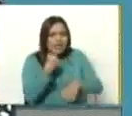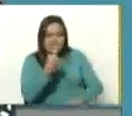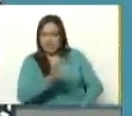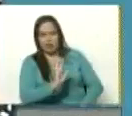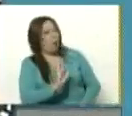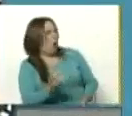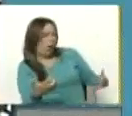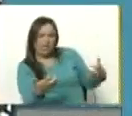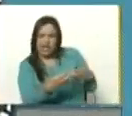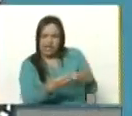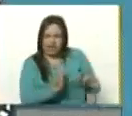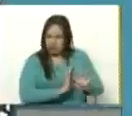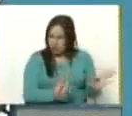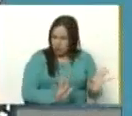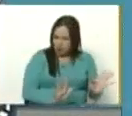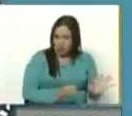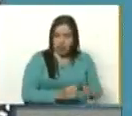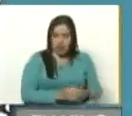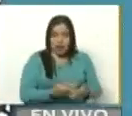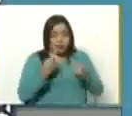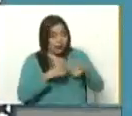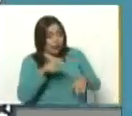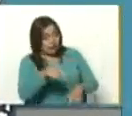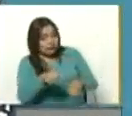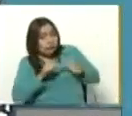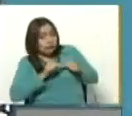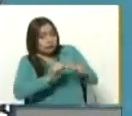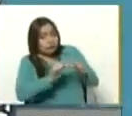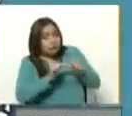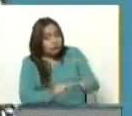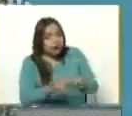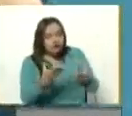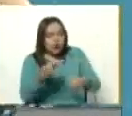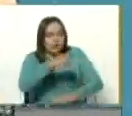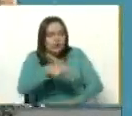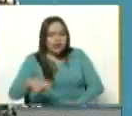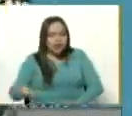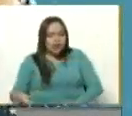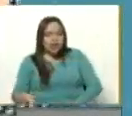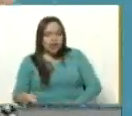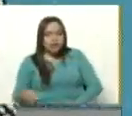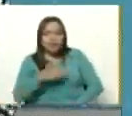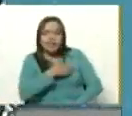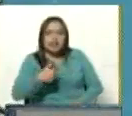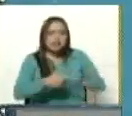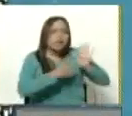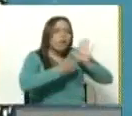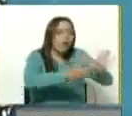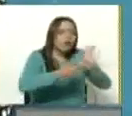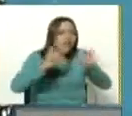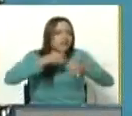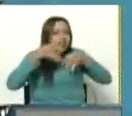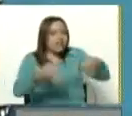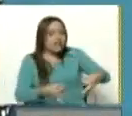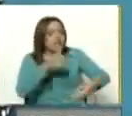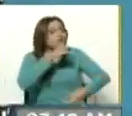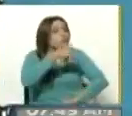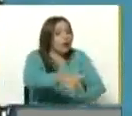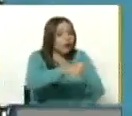Así que eso es una lucha que varios compañeros hemos estado llevando para educar, para informar al